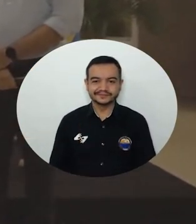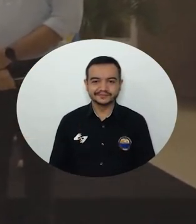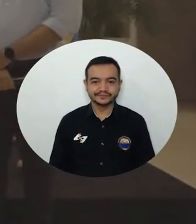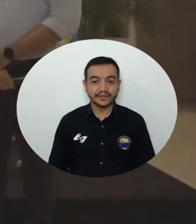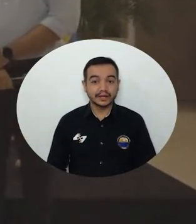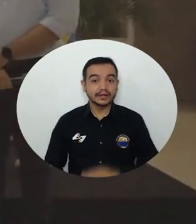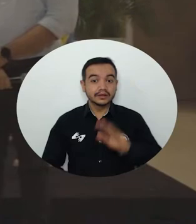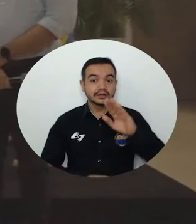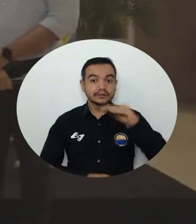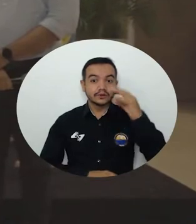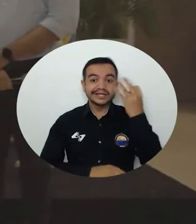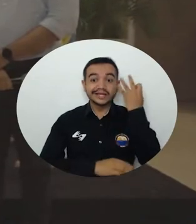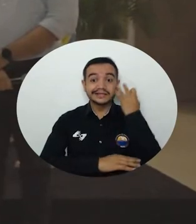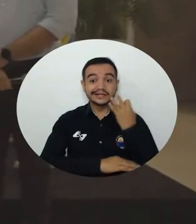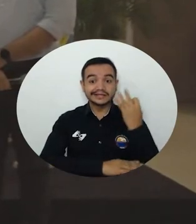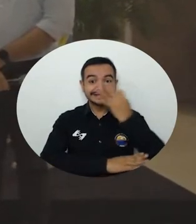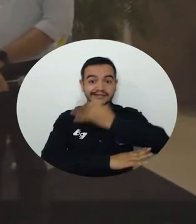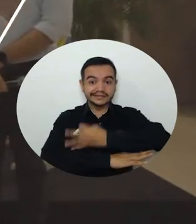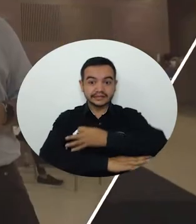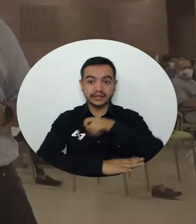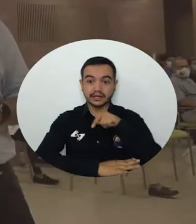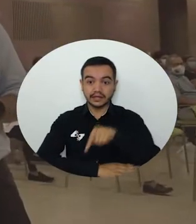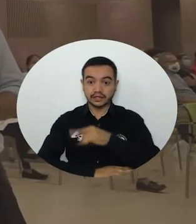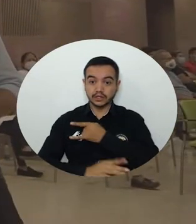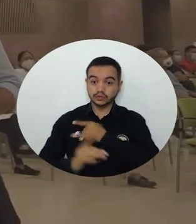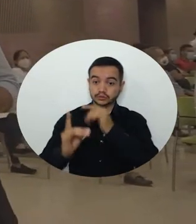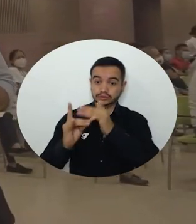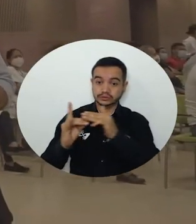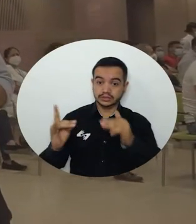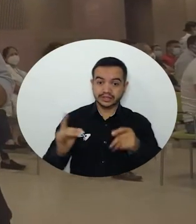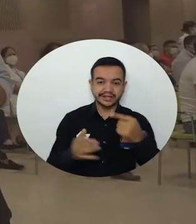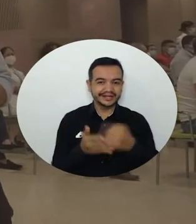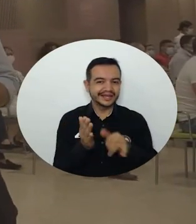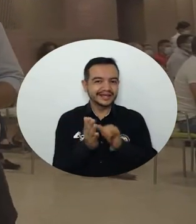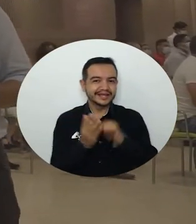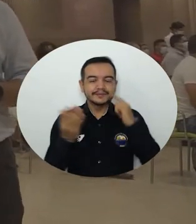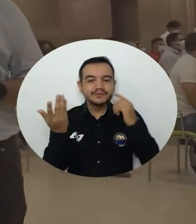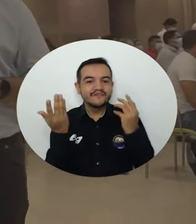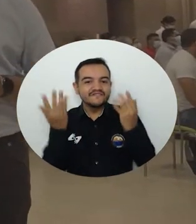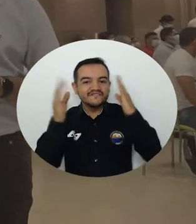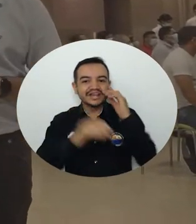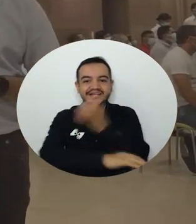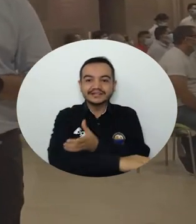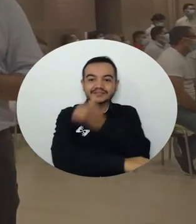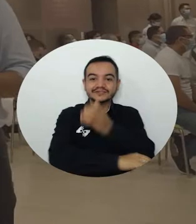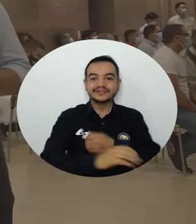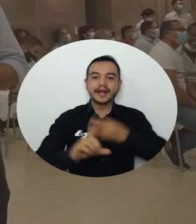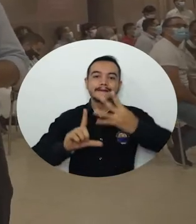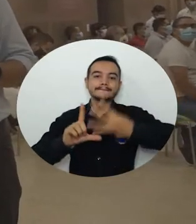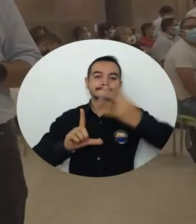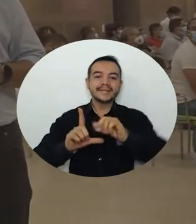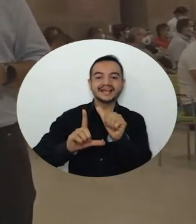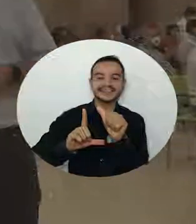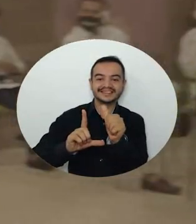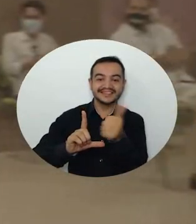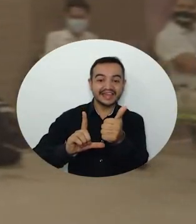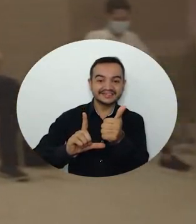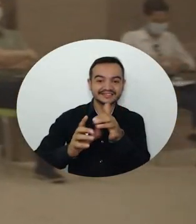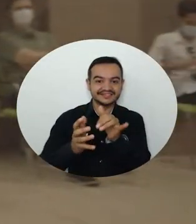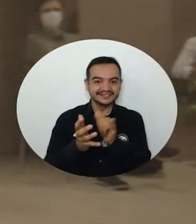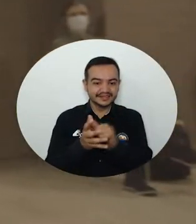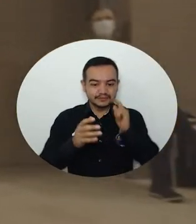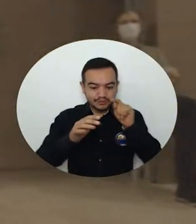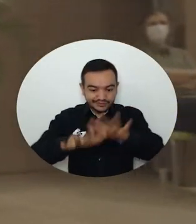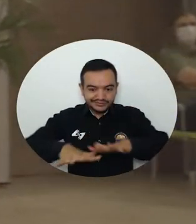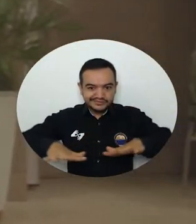la FILSMAR, la Universidad del Magdalena premió los mejores trabajos en el InnovaFES B10, un espacio ideal para el estudiante